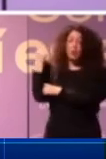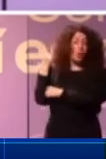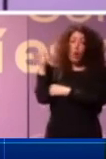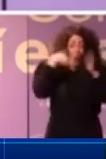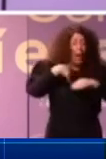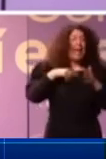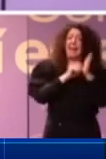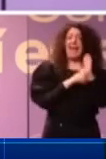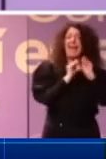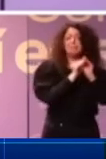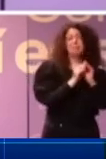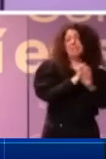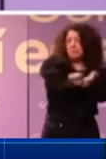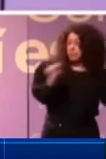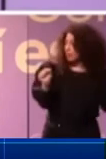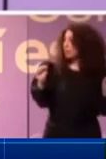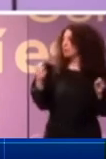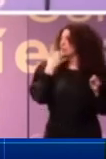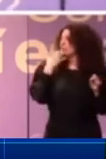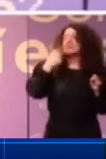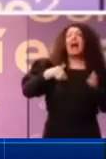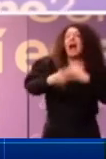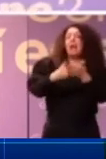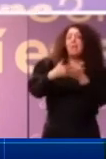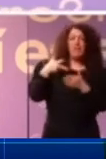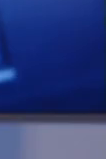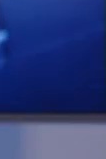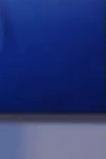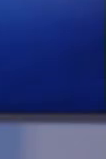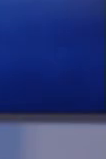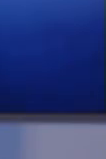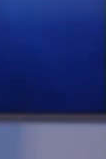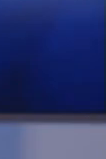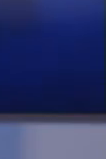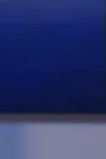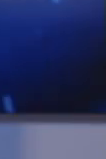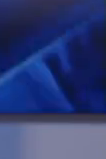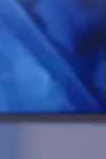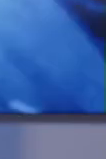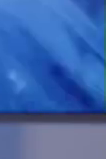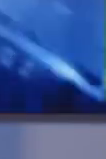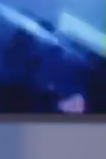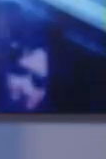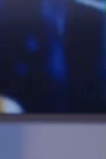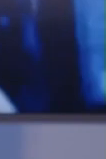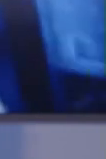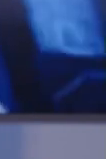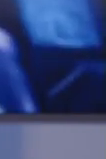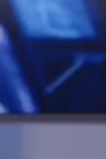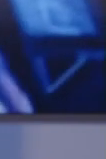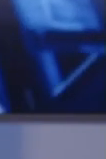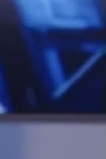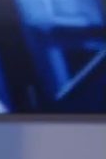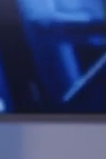que parece que vaya, digo, directo al Tribunal Constitucional. No, pero a nosotros, porque es que, joder, es que nos da unas tardes impagables, porque nos reímos un rato,